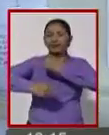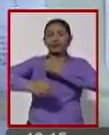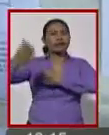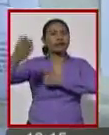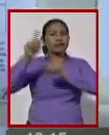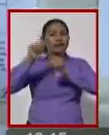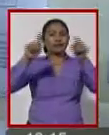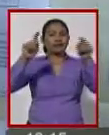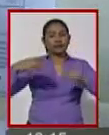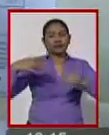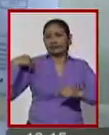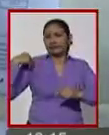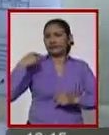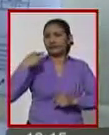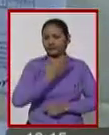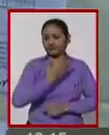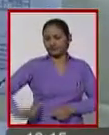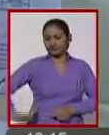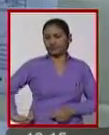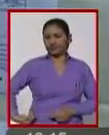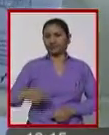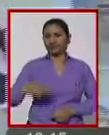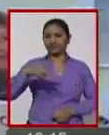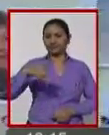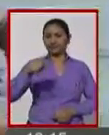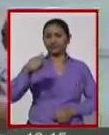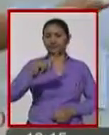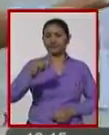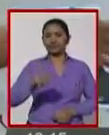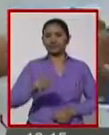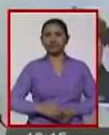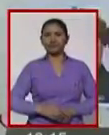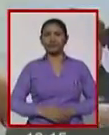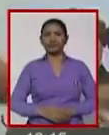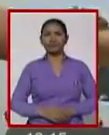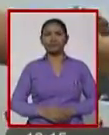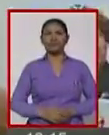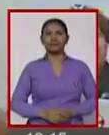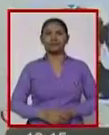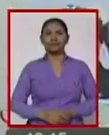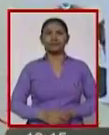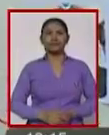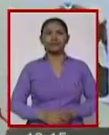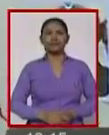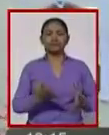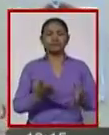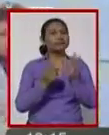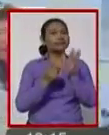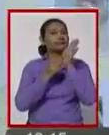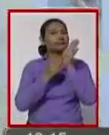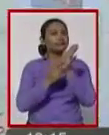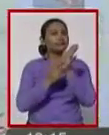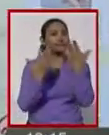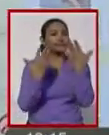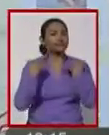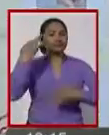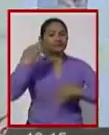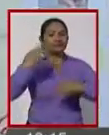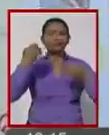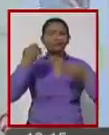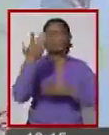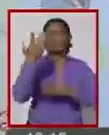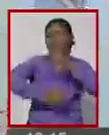con título propietario por el presidente Paz Zamora. El mismo hijo de la señora presente aquí, lo estamos mostrando. Tengo yo un juicio ya